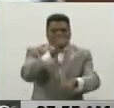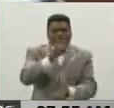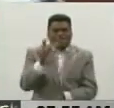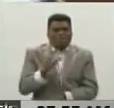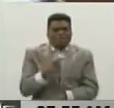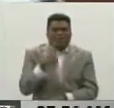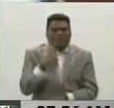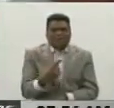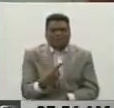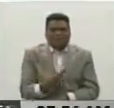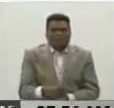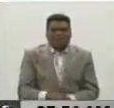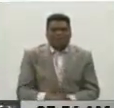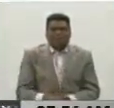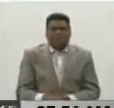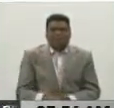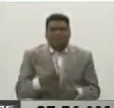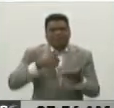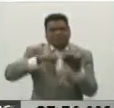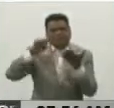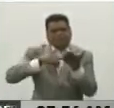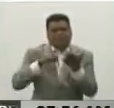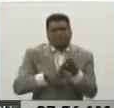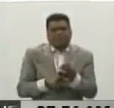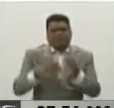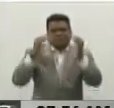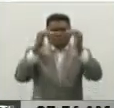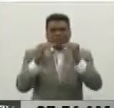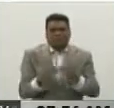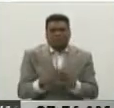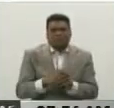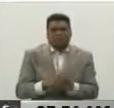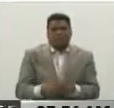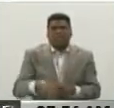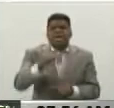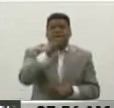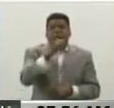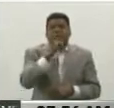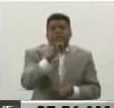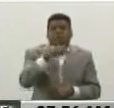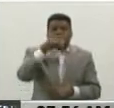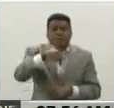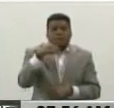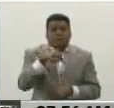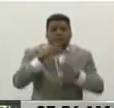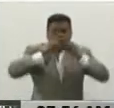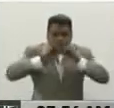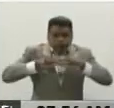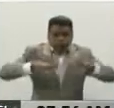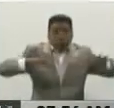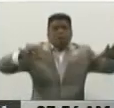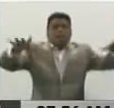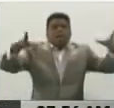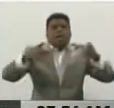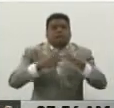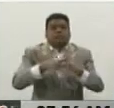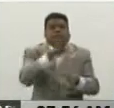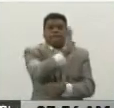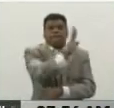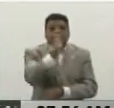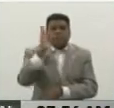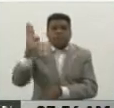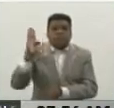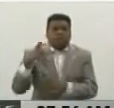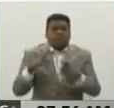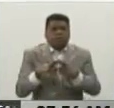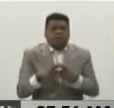Camilo. Para ver, ahí siguen. Cipriano Rodríguez, el Infocentro de San Agustín Sur Caracas puede ser ampliado hacia la biblioteca que tiene al lado y